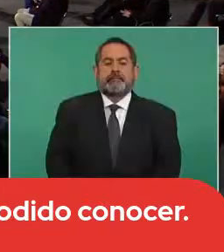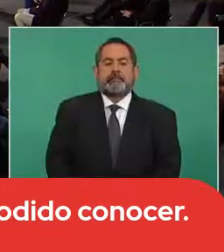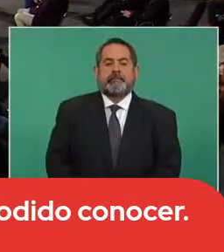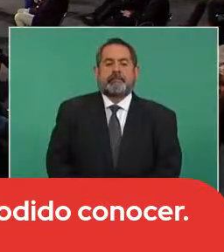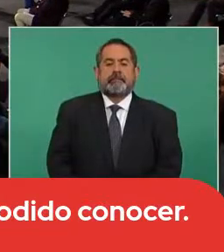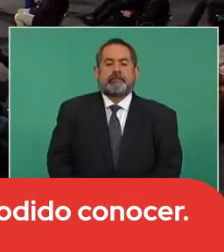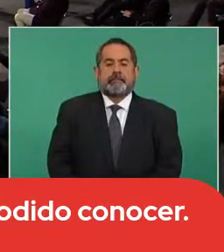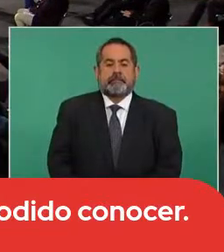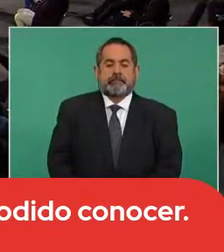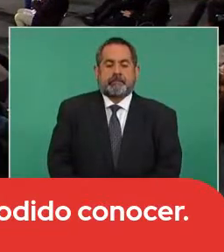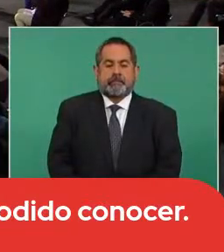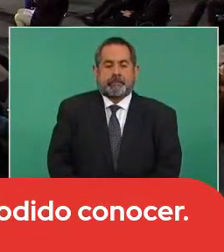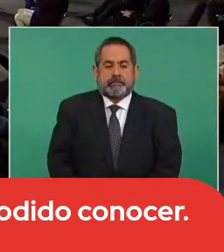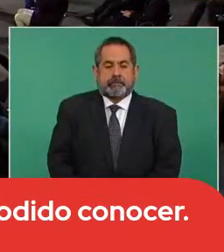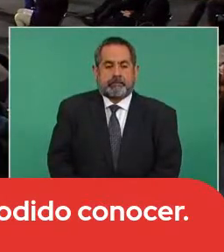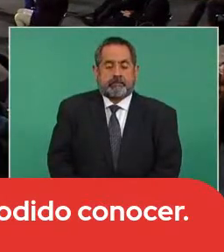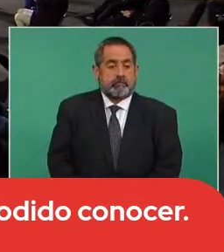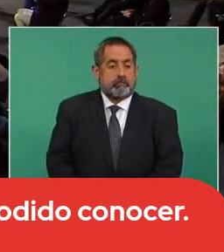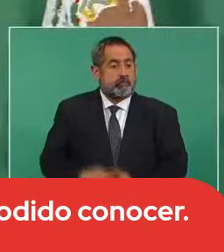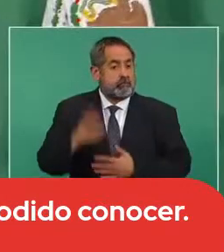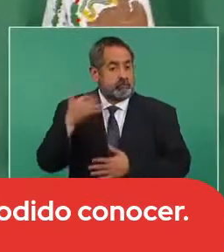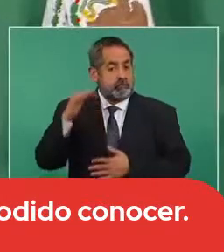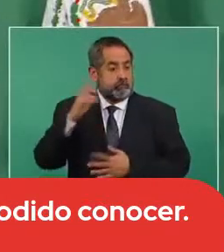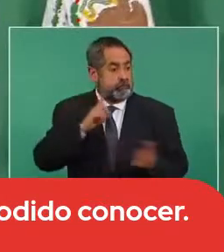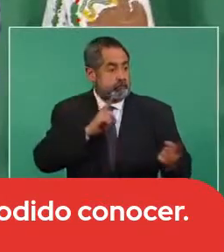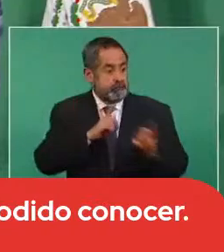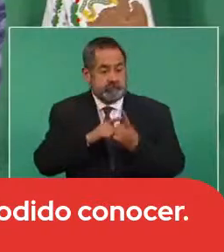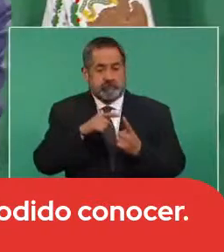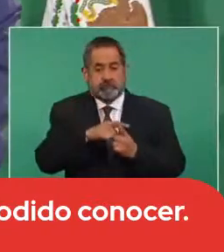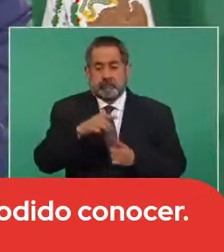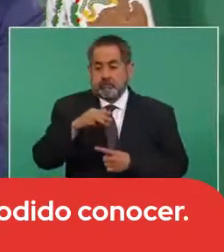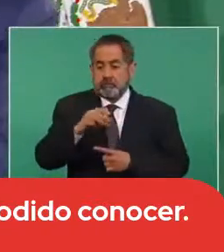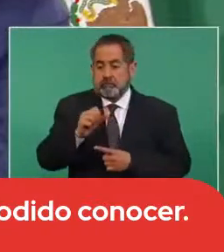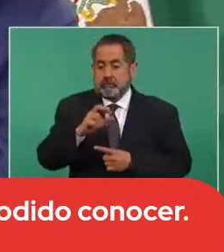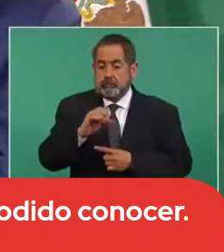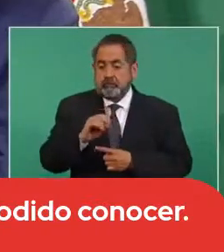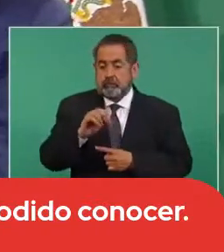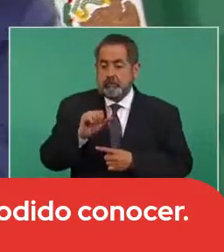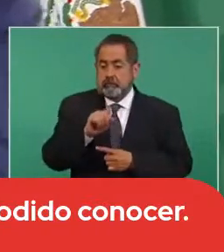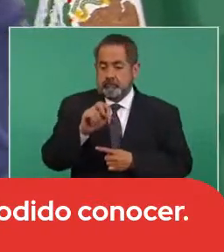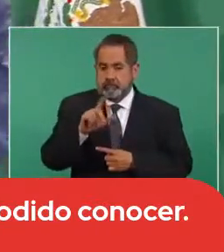Azuela. Una vez me dijo que me agradecía porque